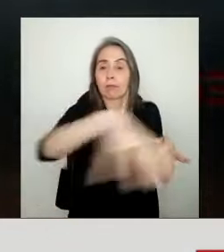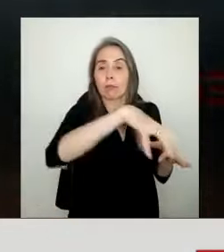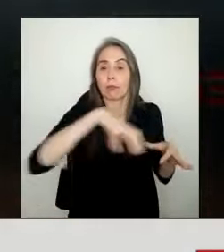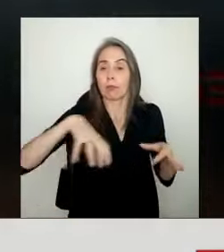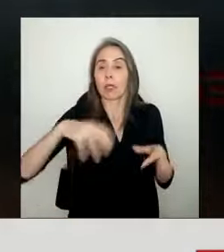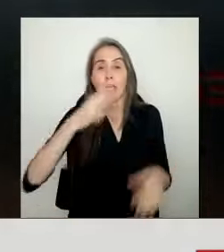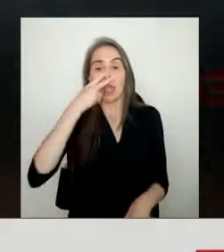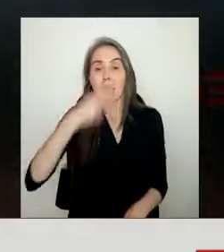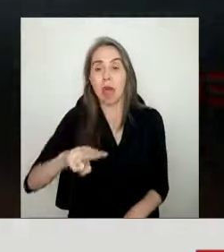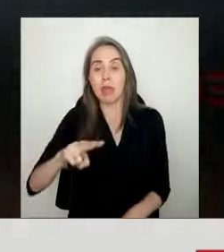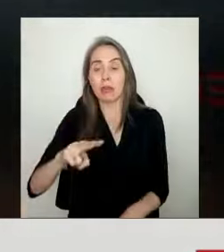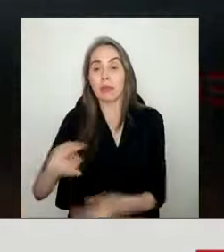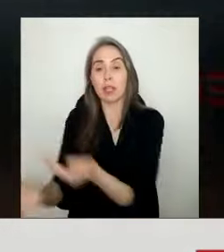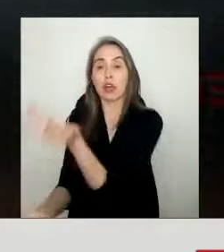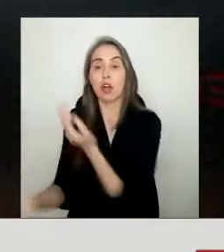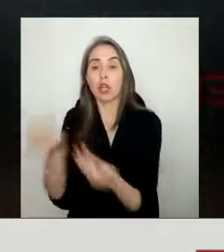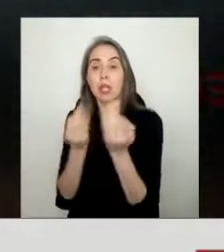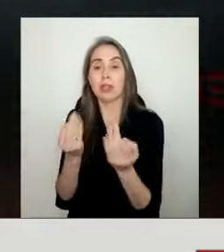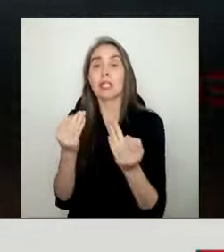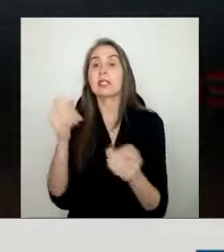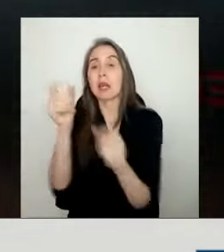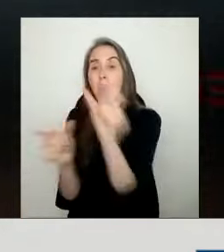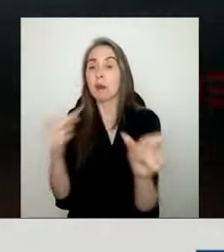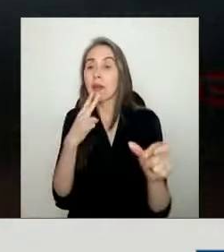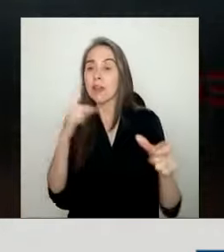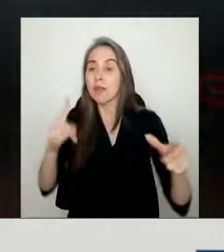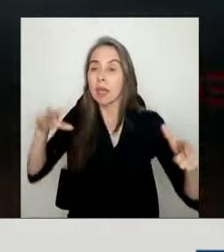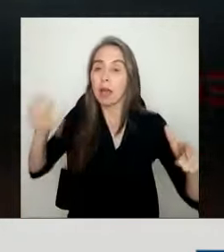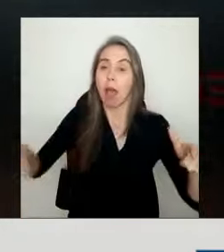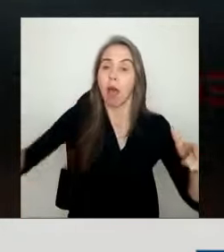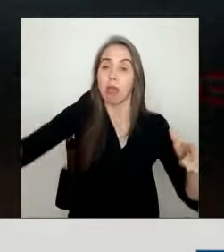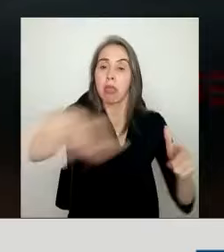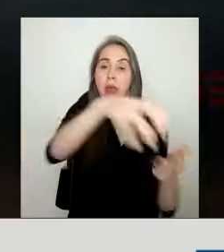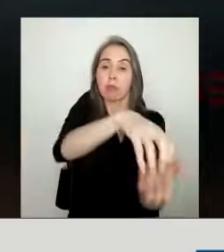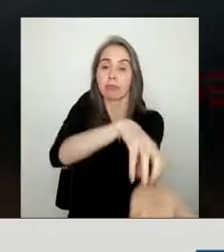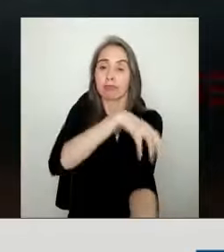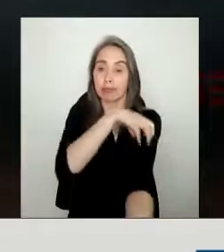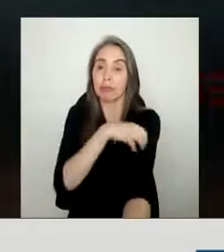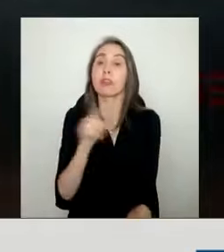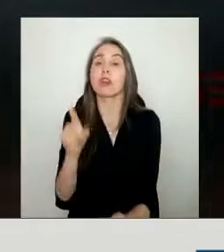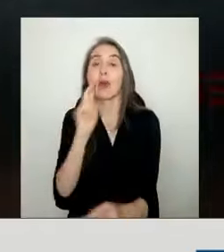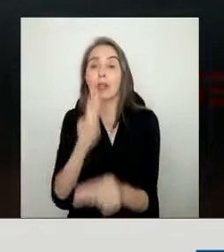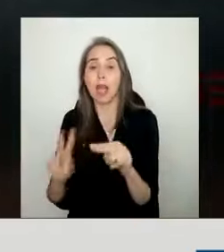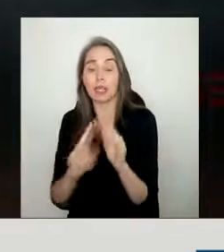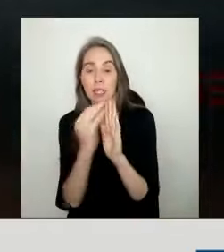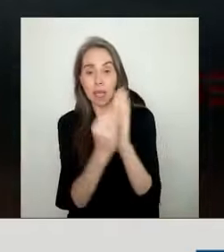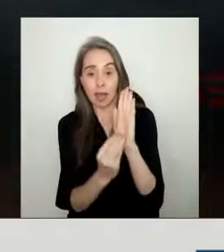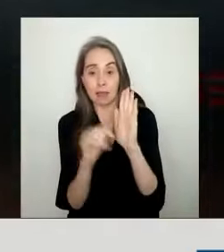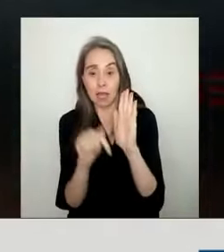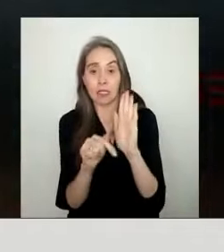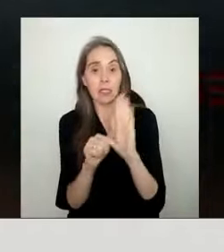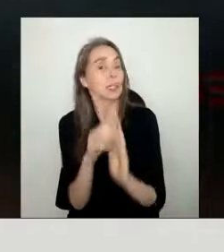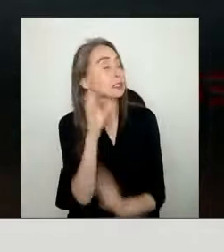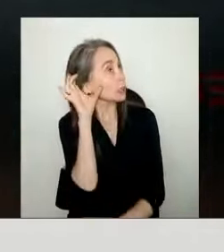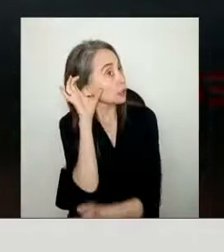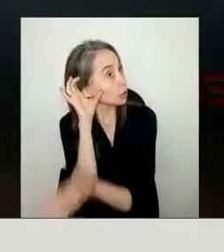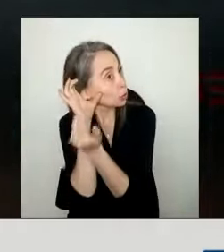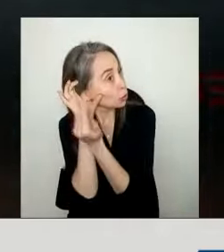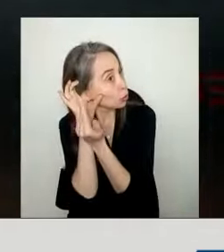se está planteando en los diversos territorios por lo tanto lo que se tiene que hacer aquí es escuchar y tratar de tener un